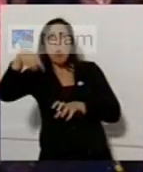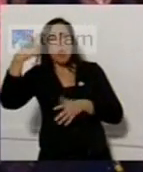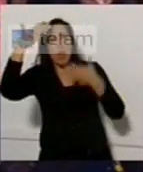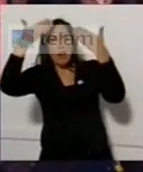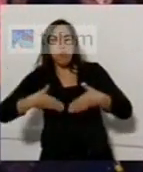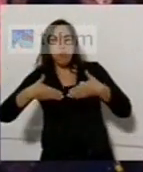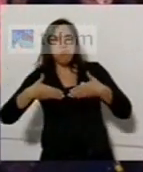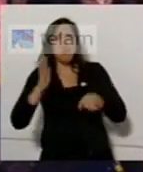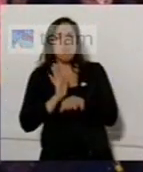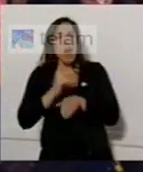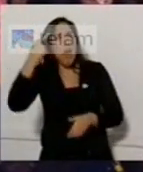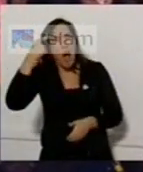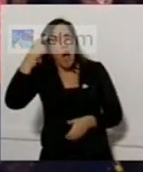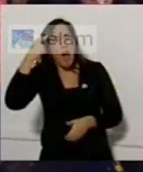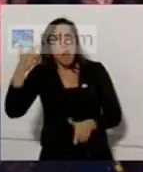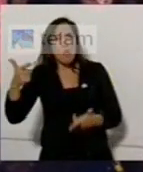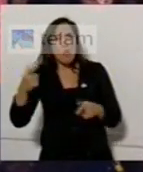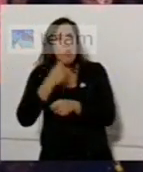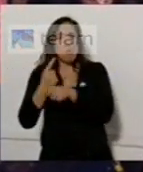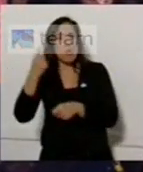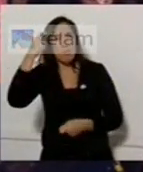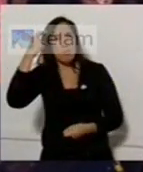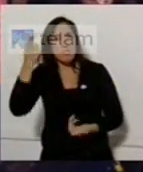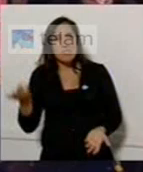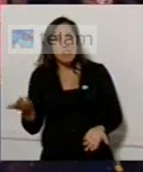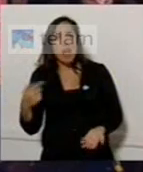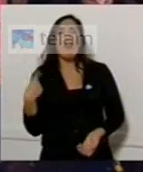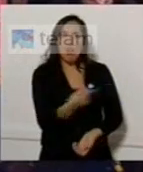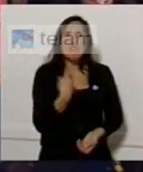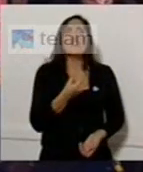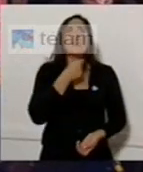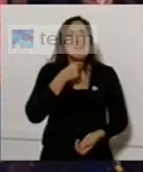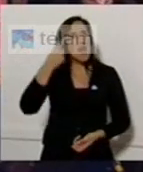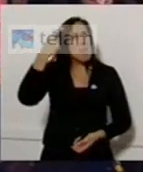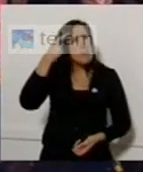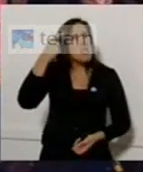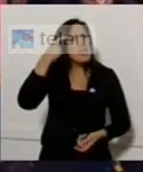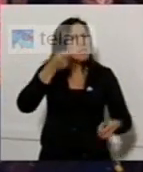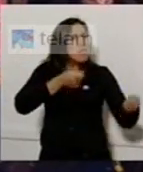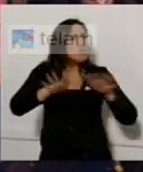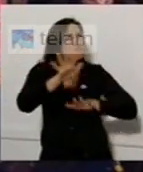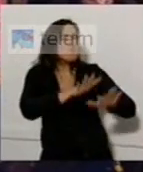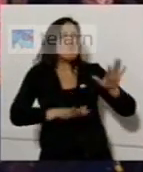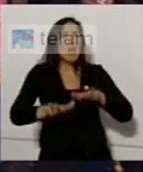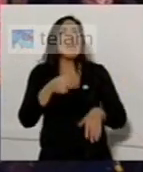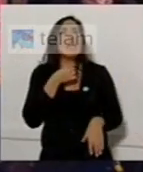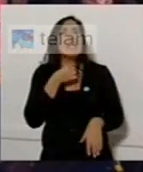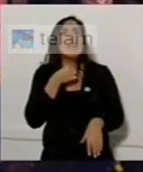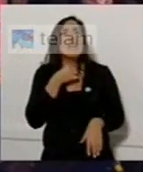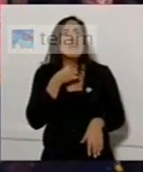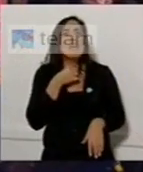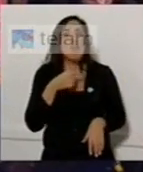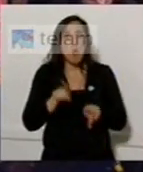no nos deja pensar, y nosotros queremos pensar no solamente en esto que